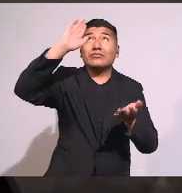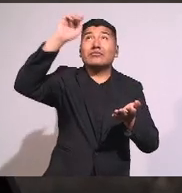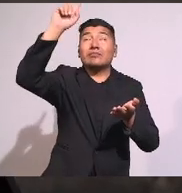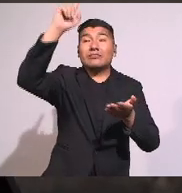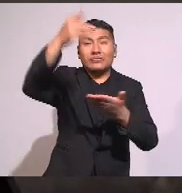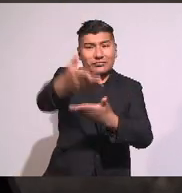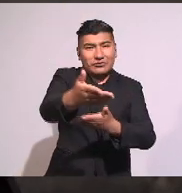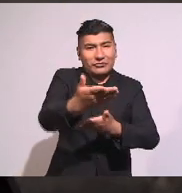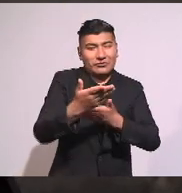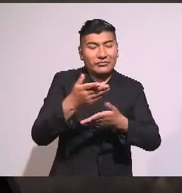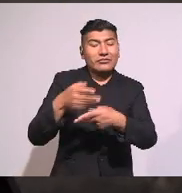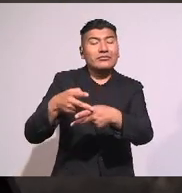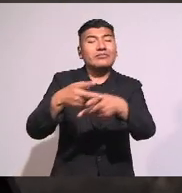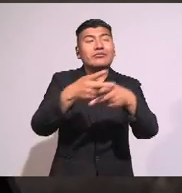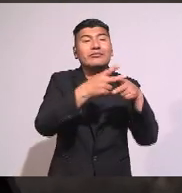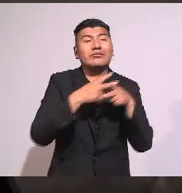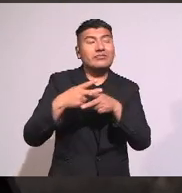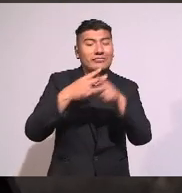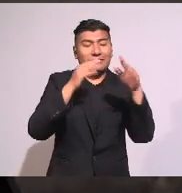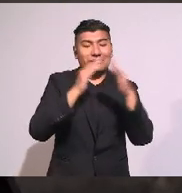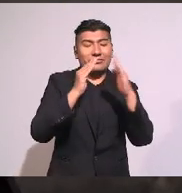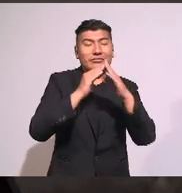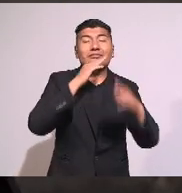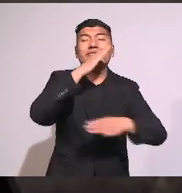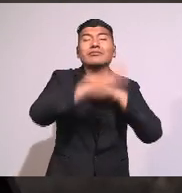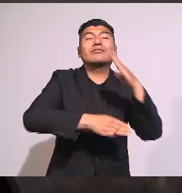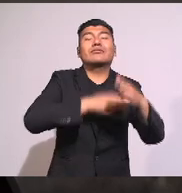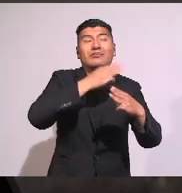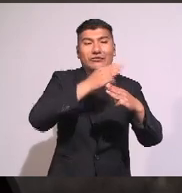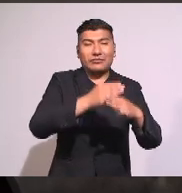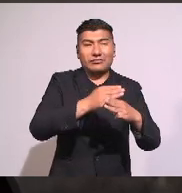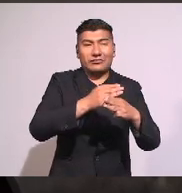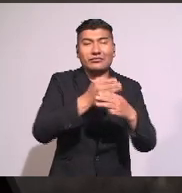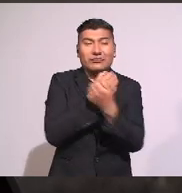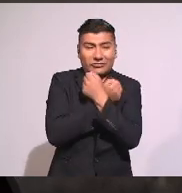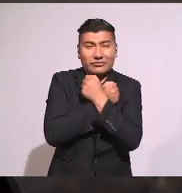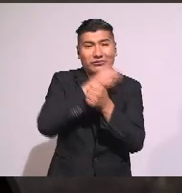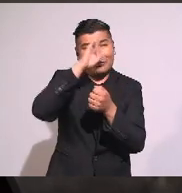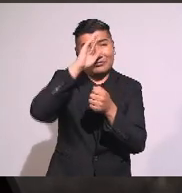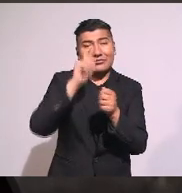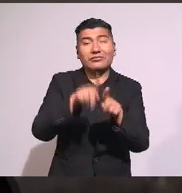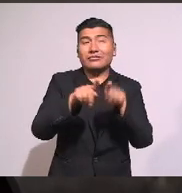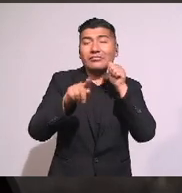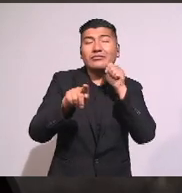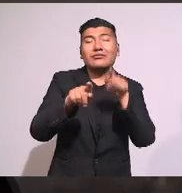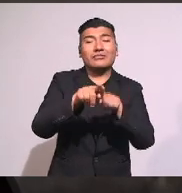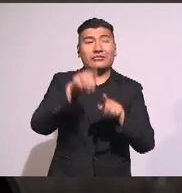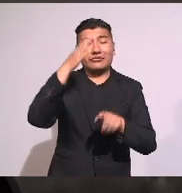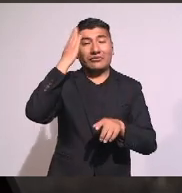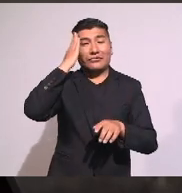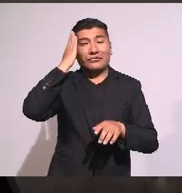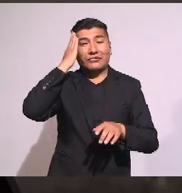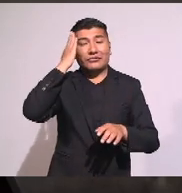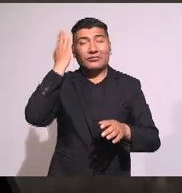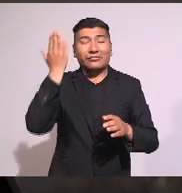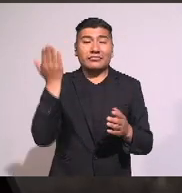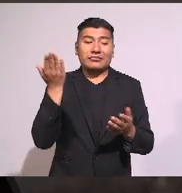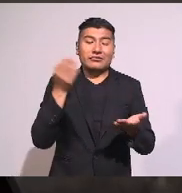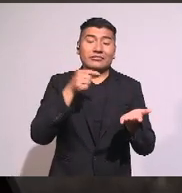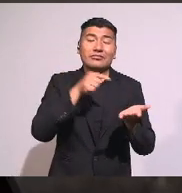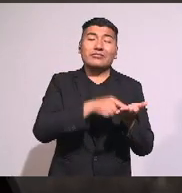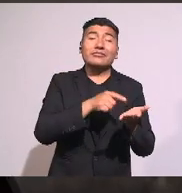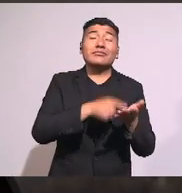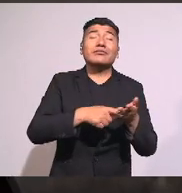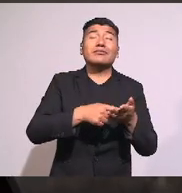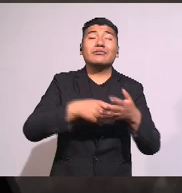todos a cuidar la casa común. Estimados hermanos, sabemos que